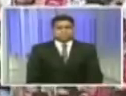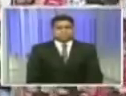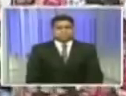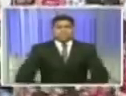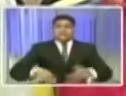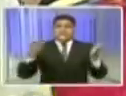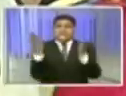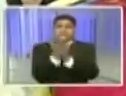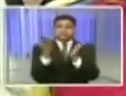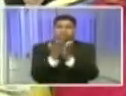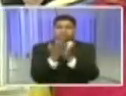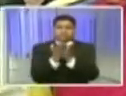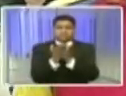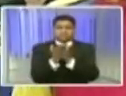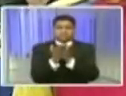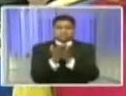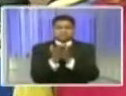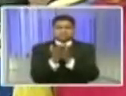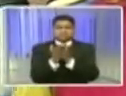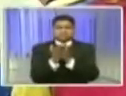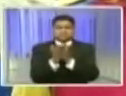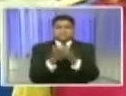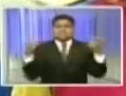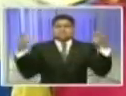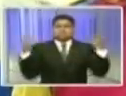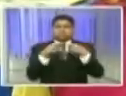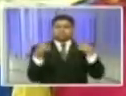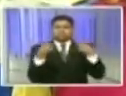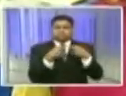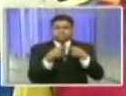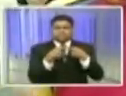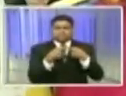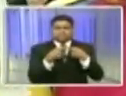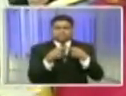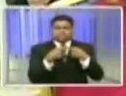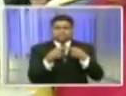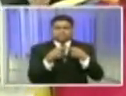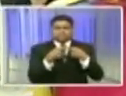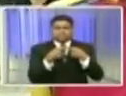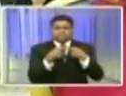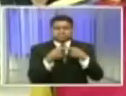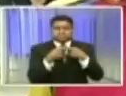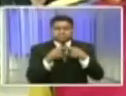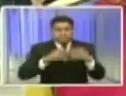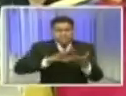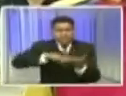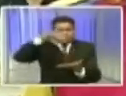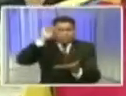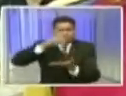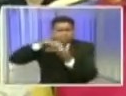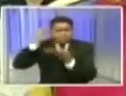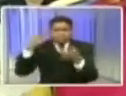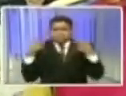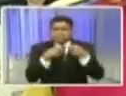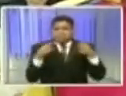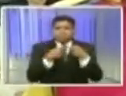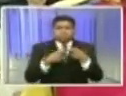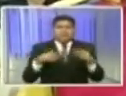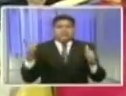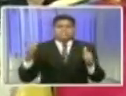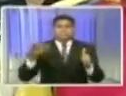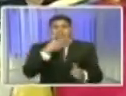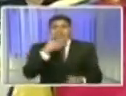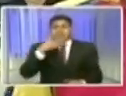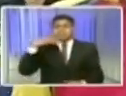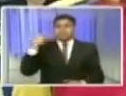Estudiar y luchar, formarse en la lucha. La mejor escuela de la vida es la